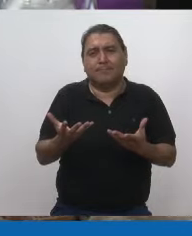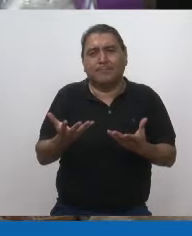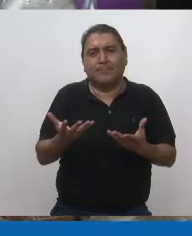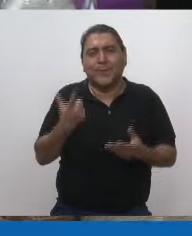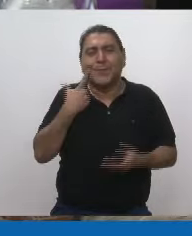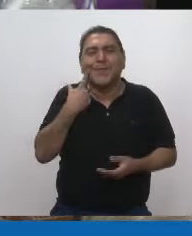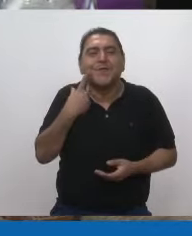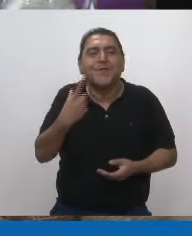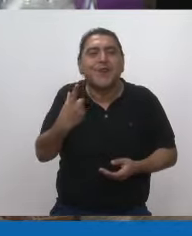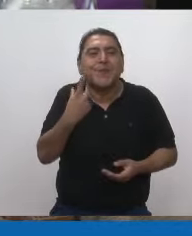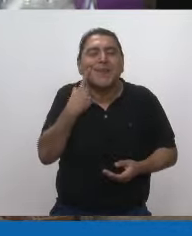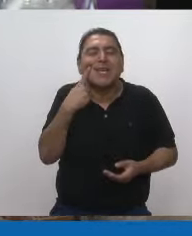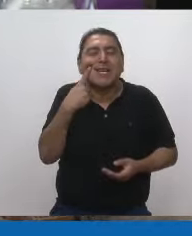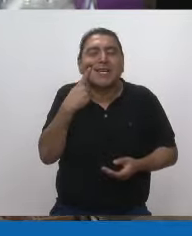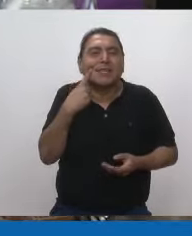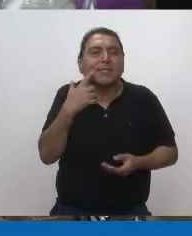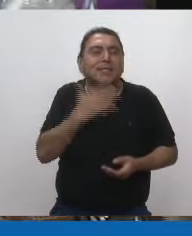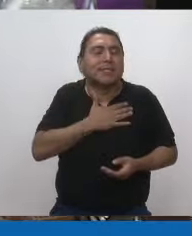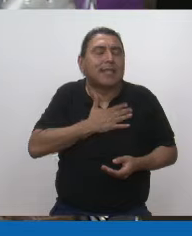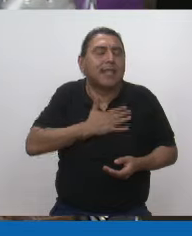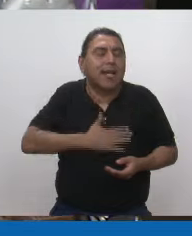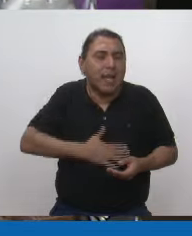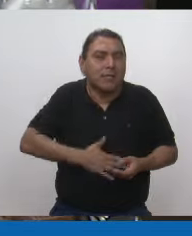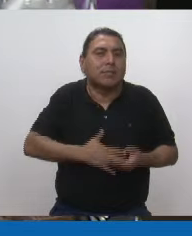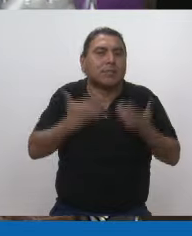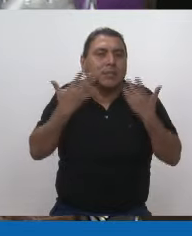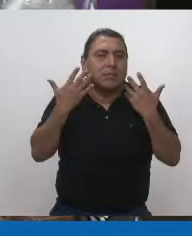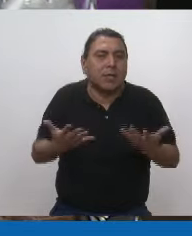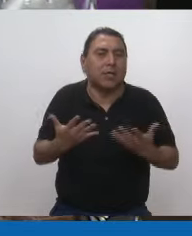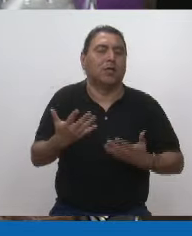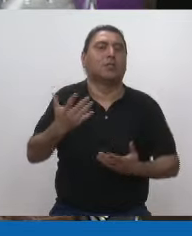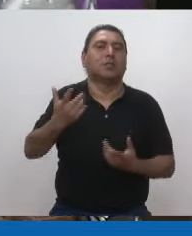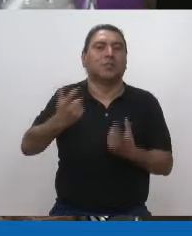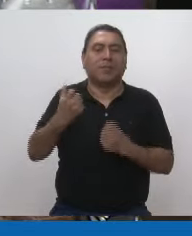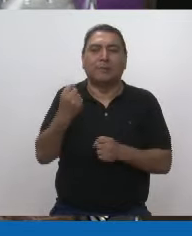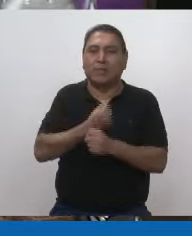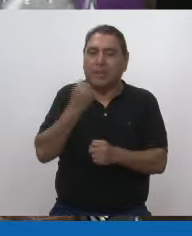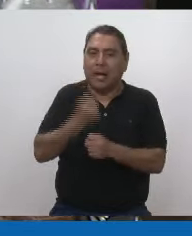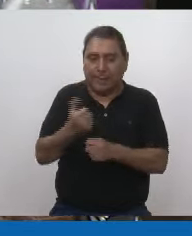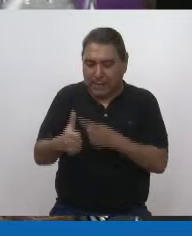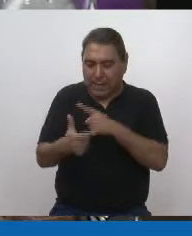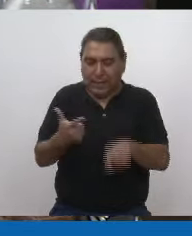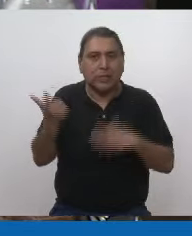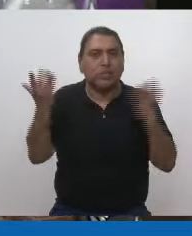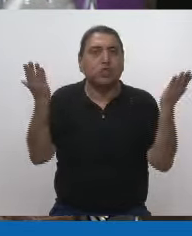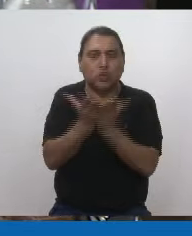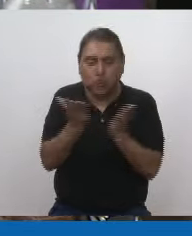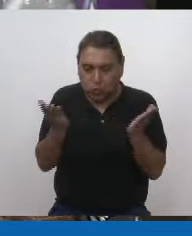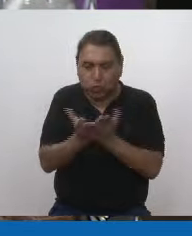vivir tranquilos. Necesitamos poder trabajar, poder estudiar,